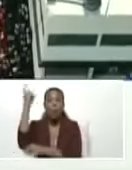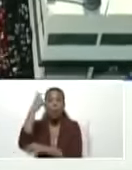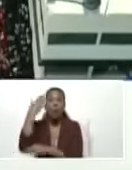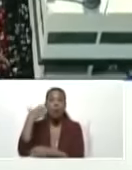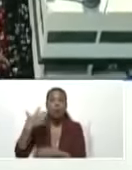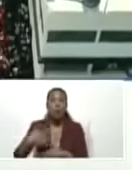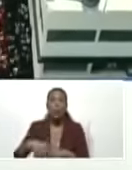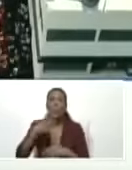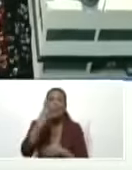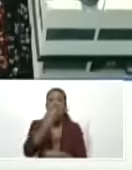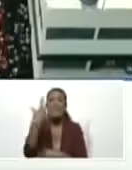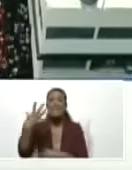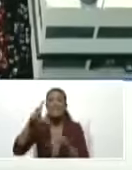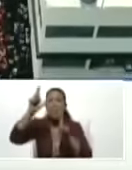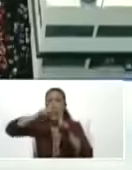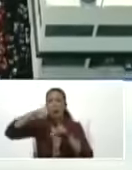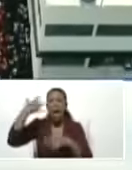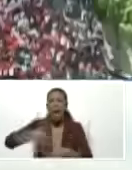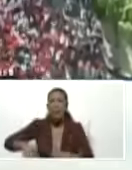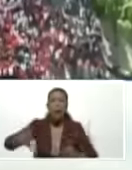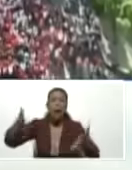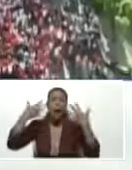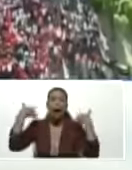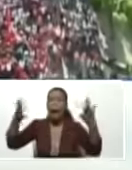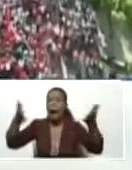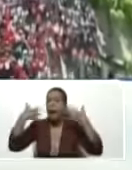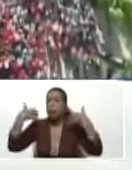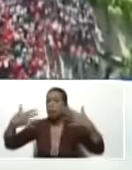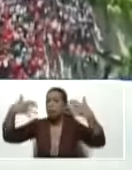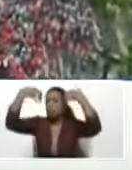calor de 45 grados a la sombra.